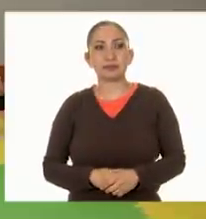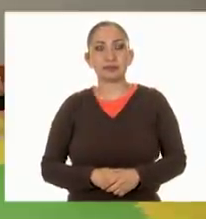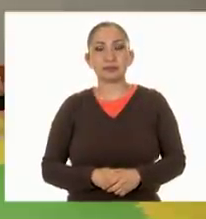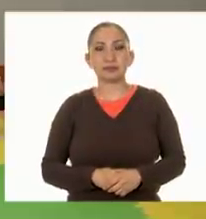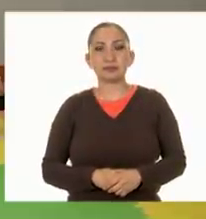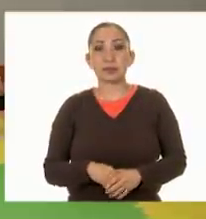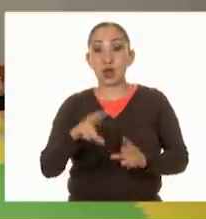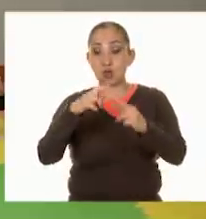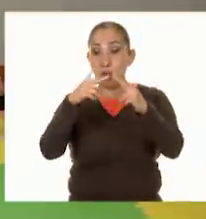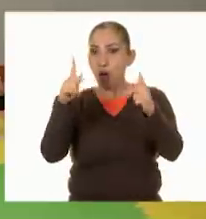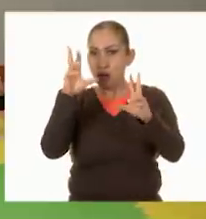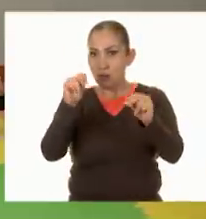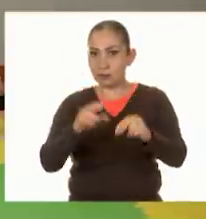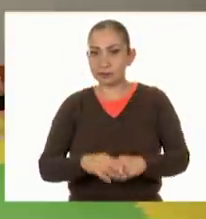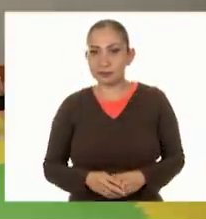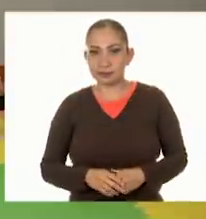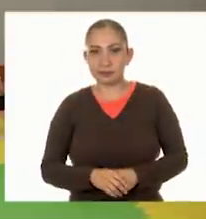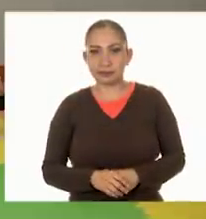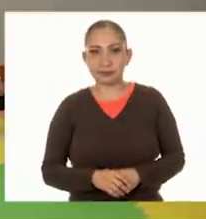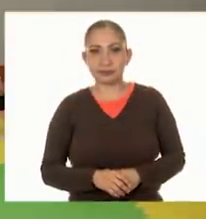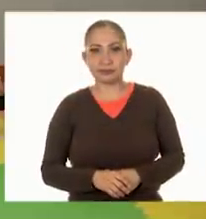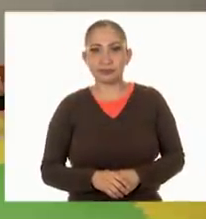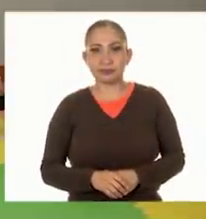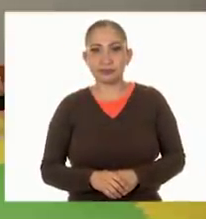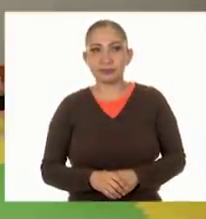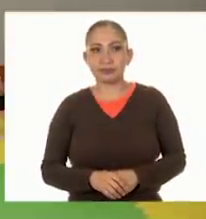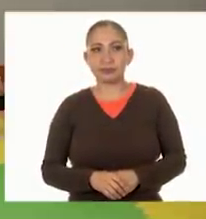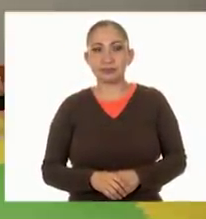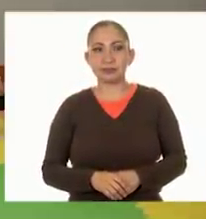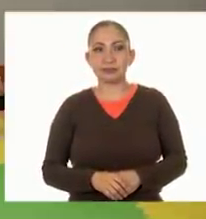evitar que se rompa la media.